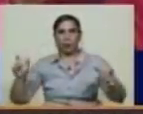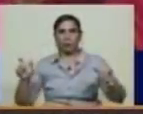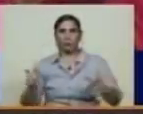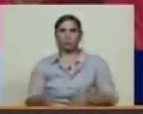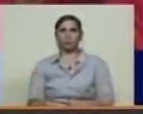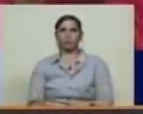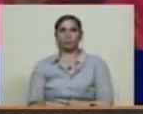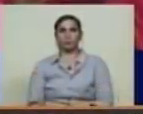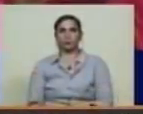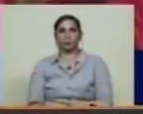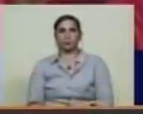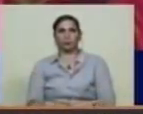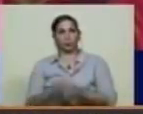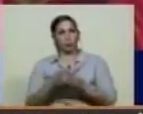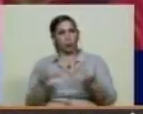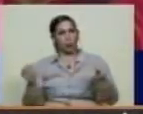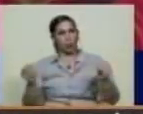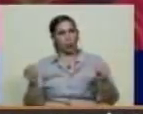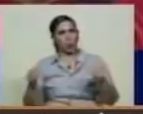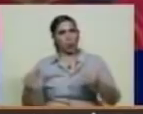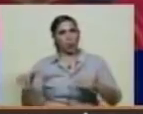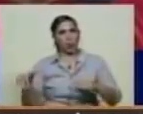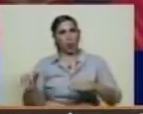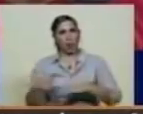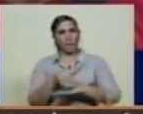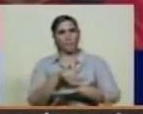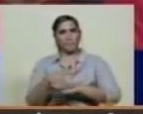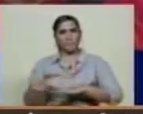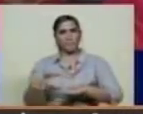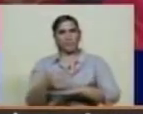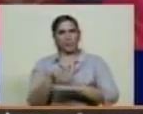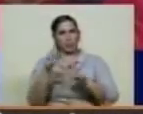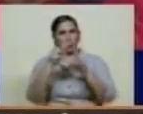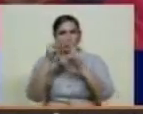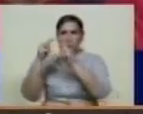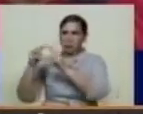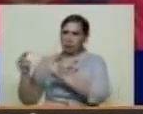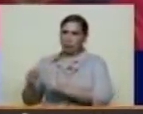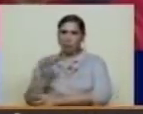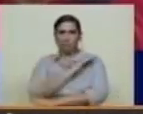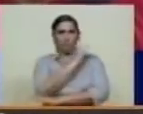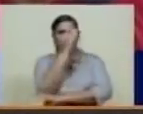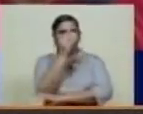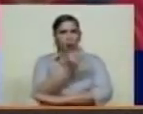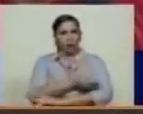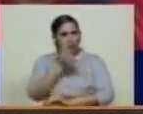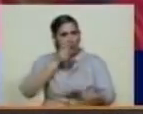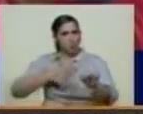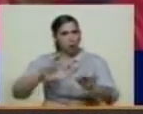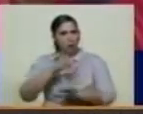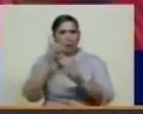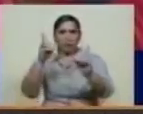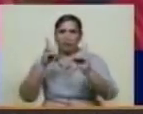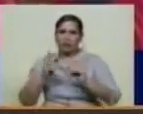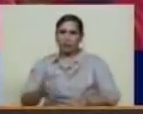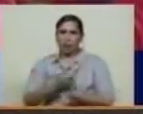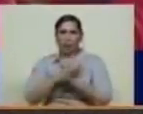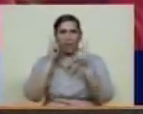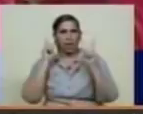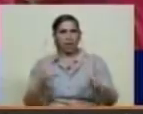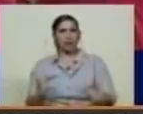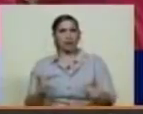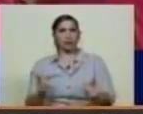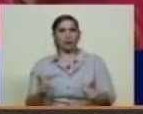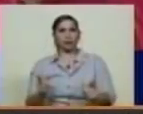En todo el camino sentimos la fuerza de un pueblo que está decidido a ser libre. Un pueblo que está decidido a